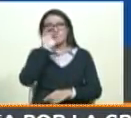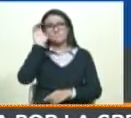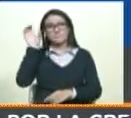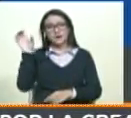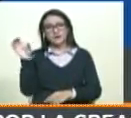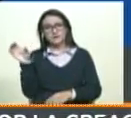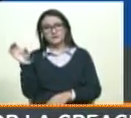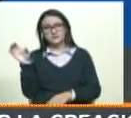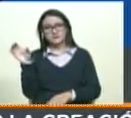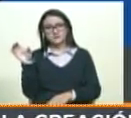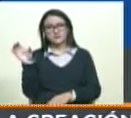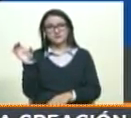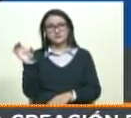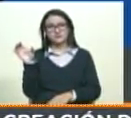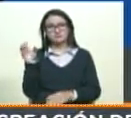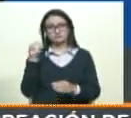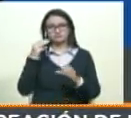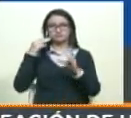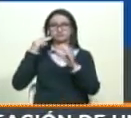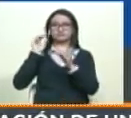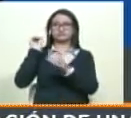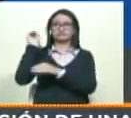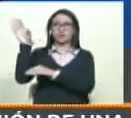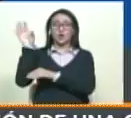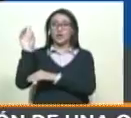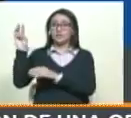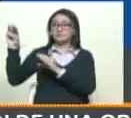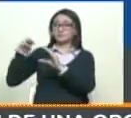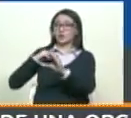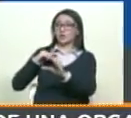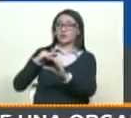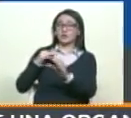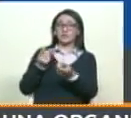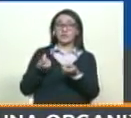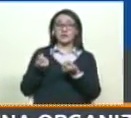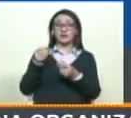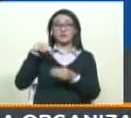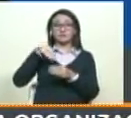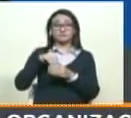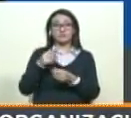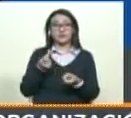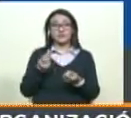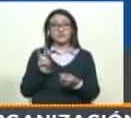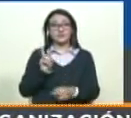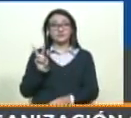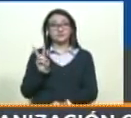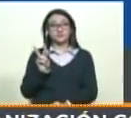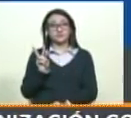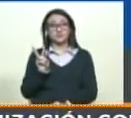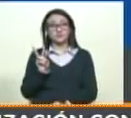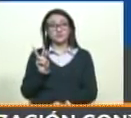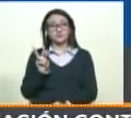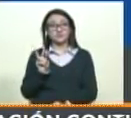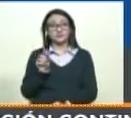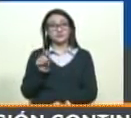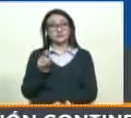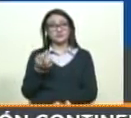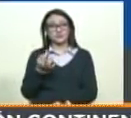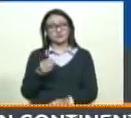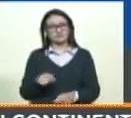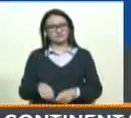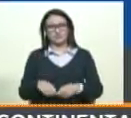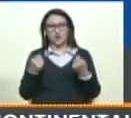donde se despacha y luego ese dinero no llega a las arcas nacionales, eso no es en realidad un